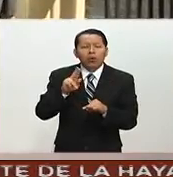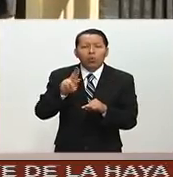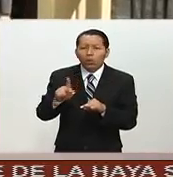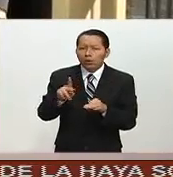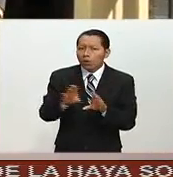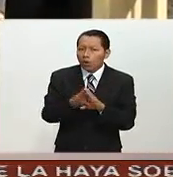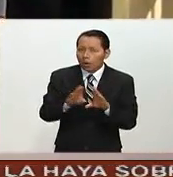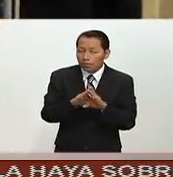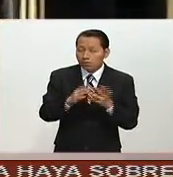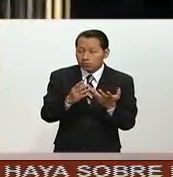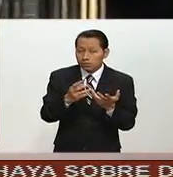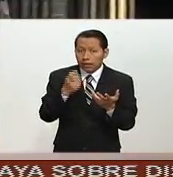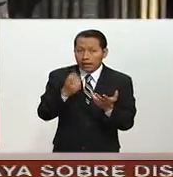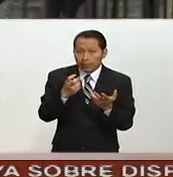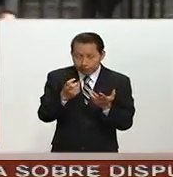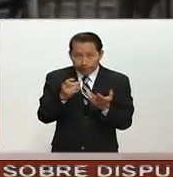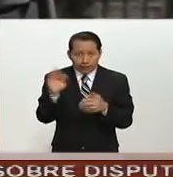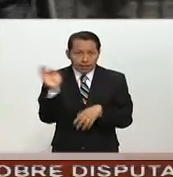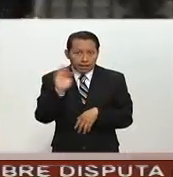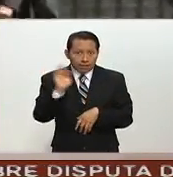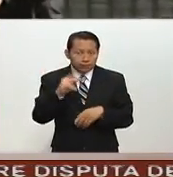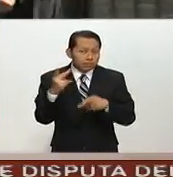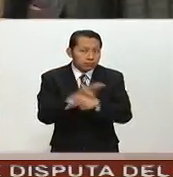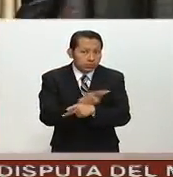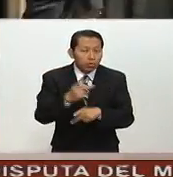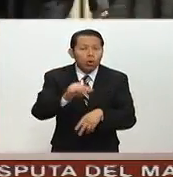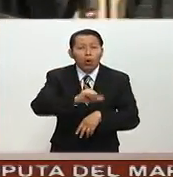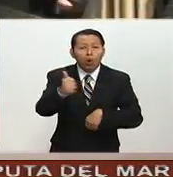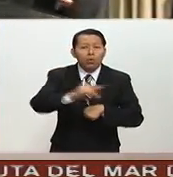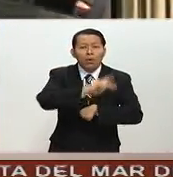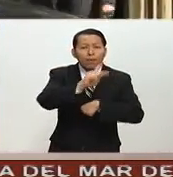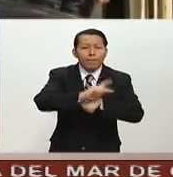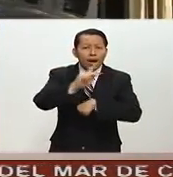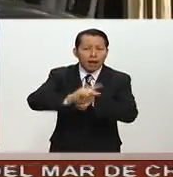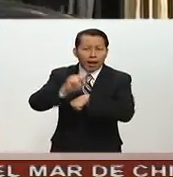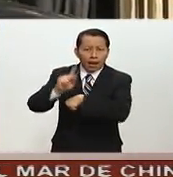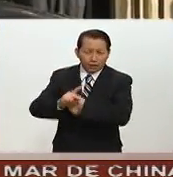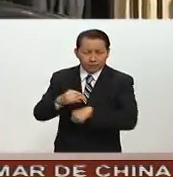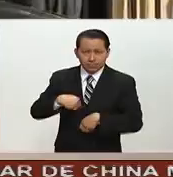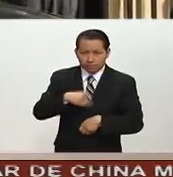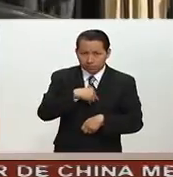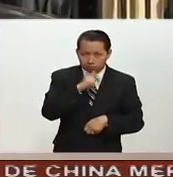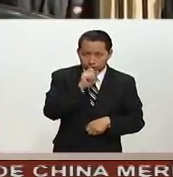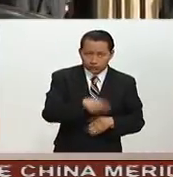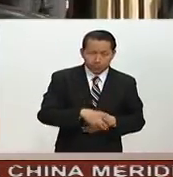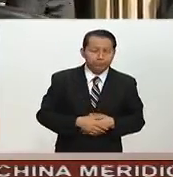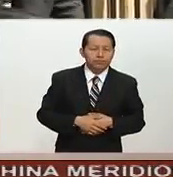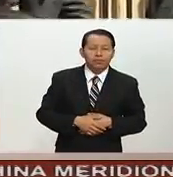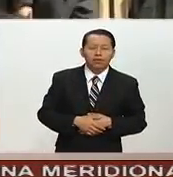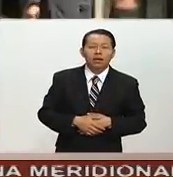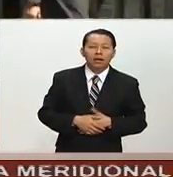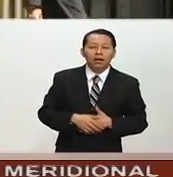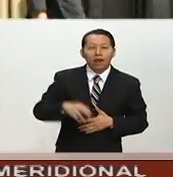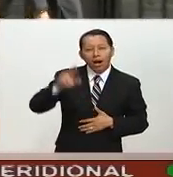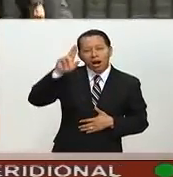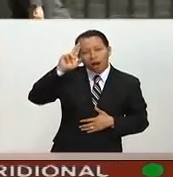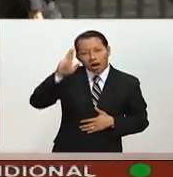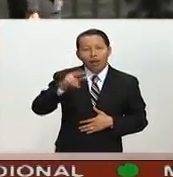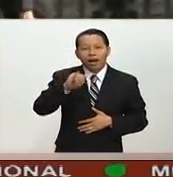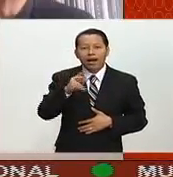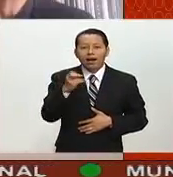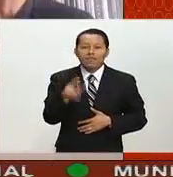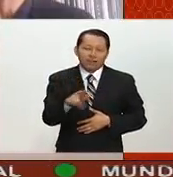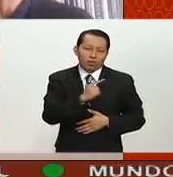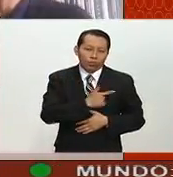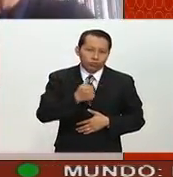ejemplo, se considera, podría cundir en otros países integrantes de la Unión. Hola Javier, qué gusto saludarte desde aquí,